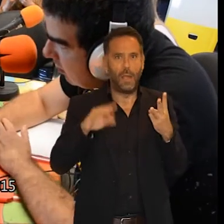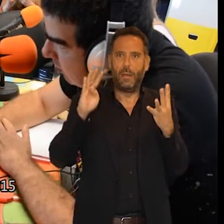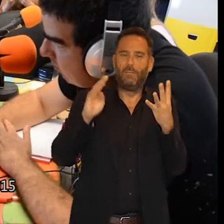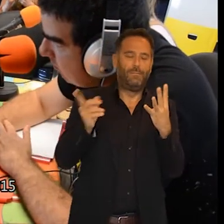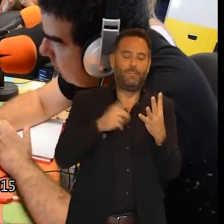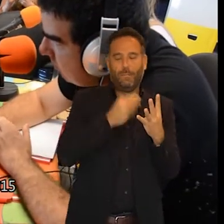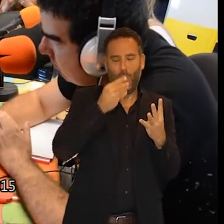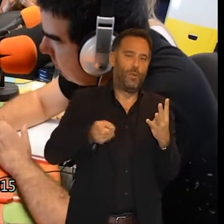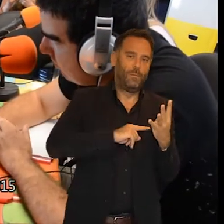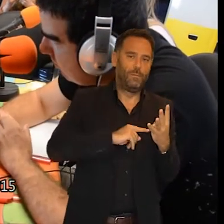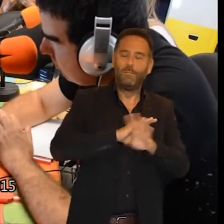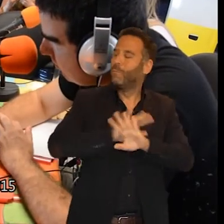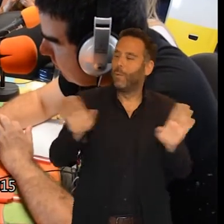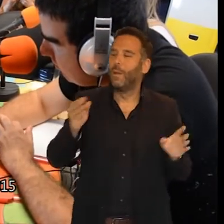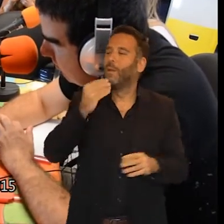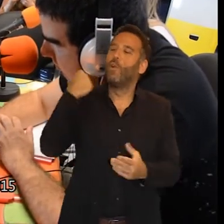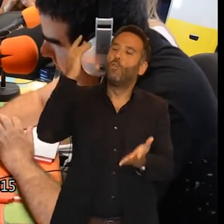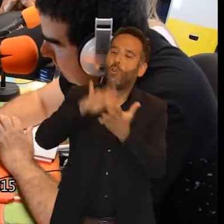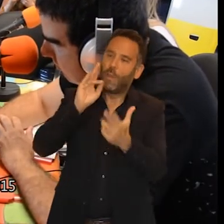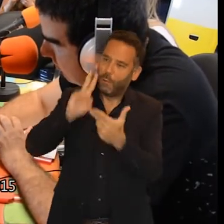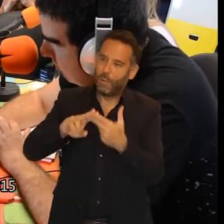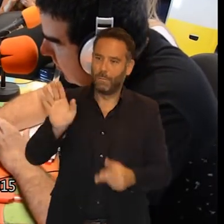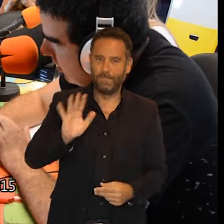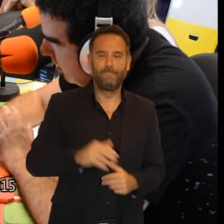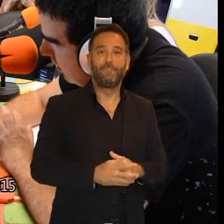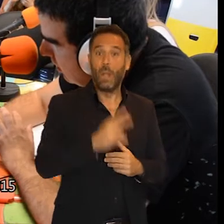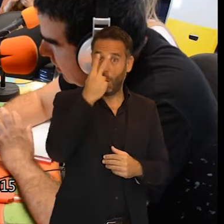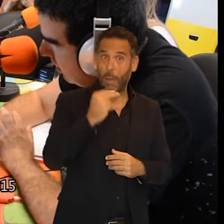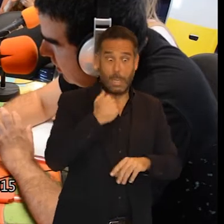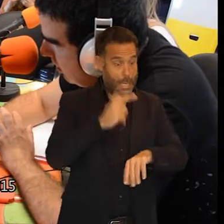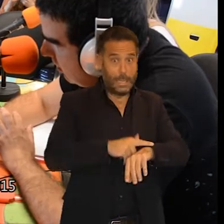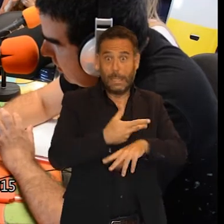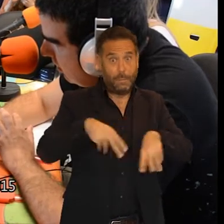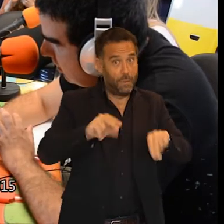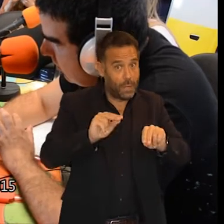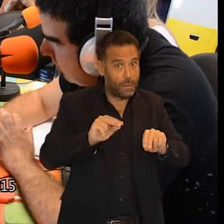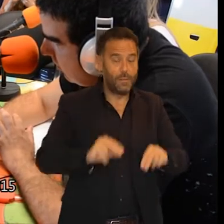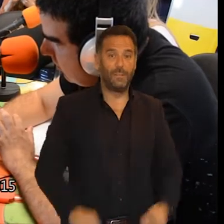Bueno, muy bien, pues hasta otro día, amigo. Otro día, gracias. Vamos con la recta final.